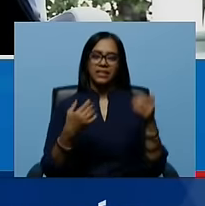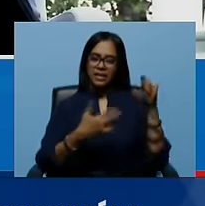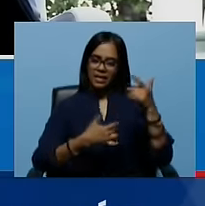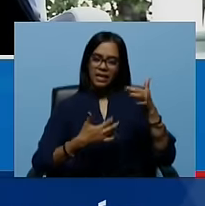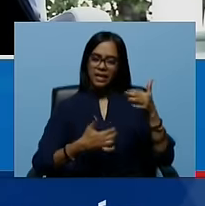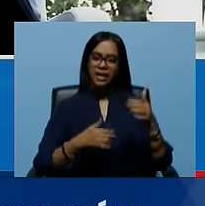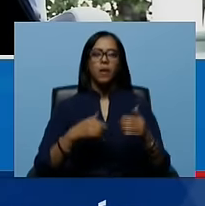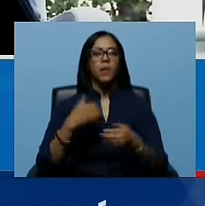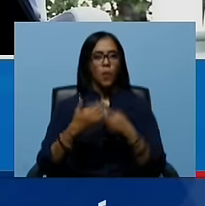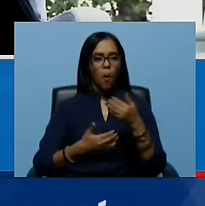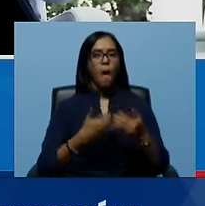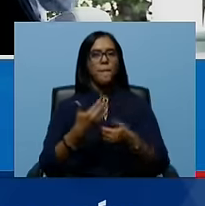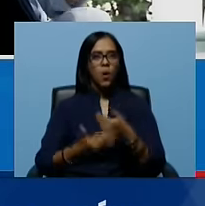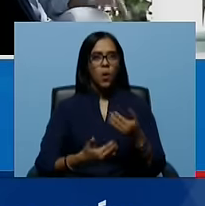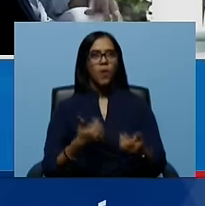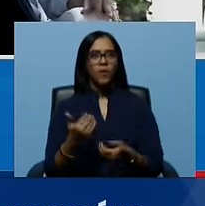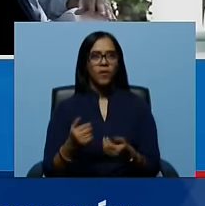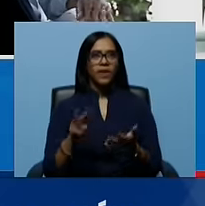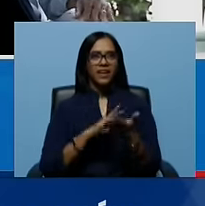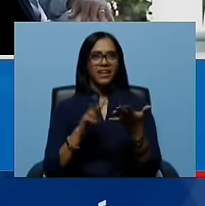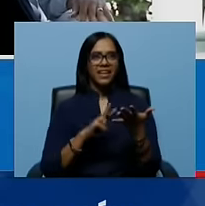fuera poco a poco aprender a leer extraterrestre.